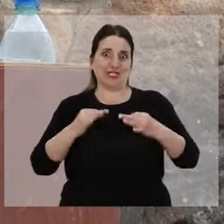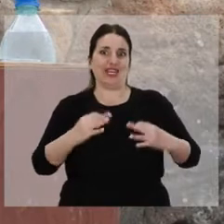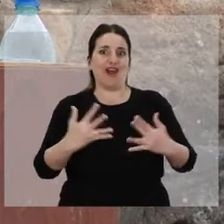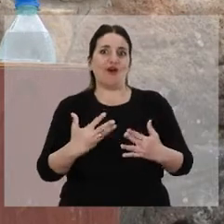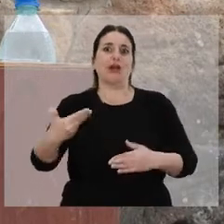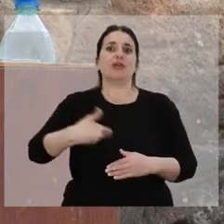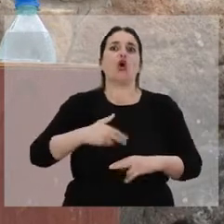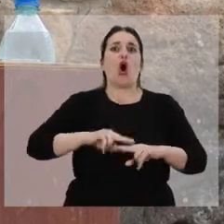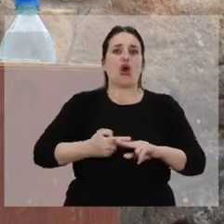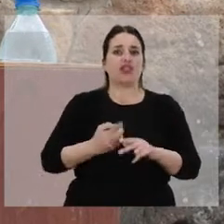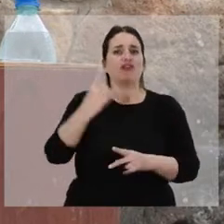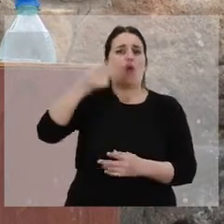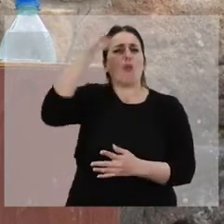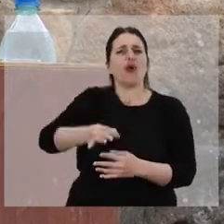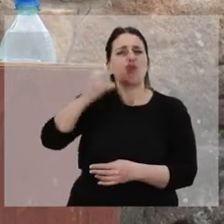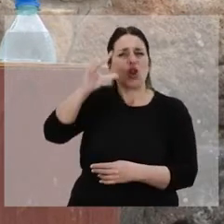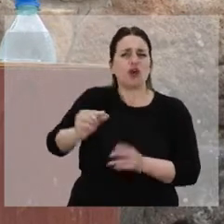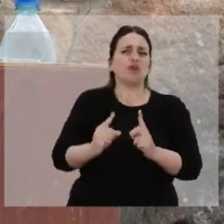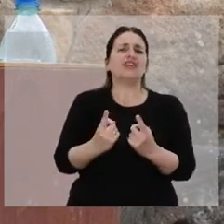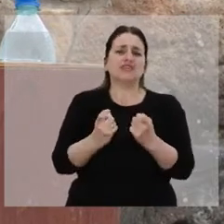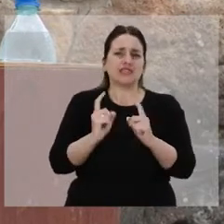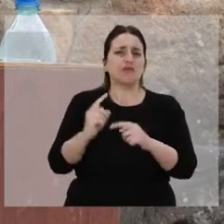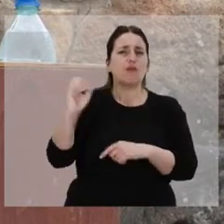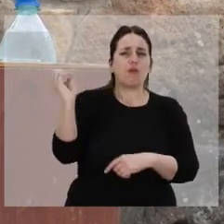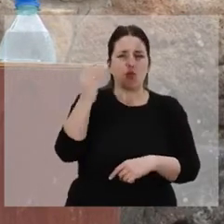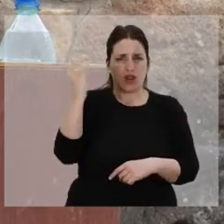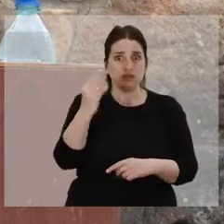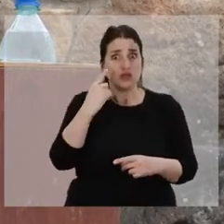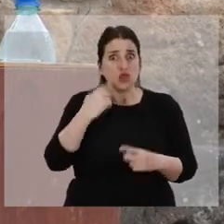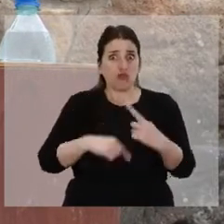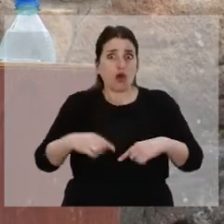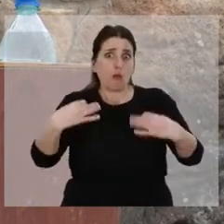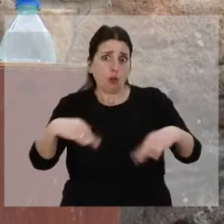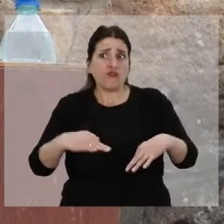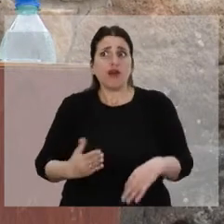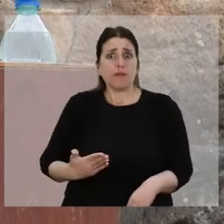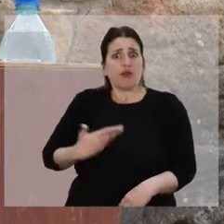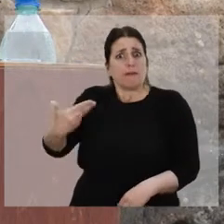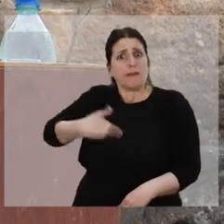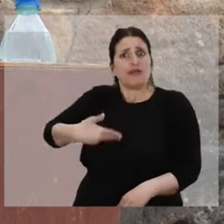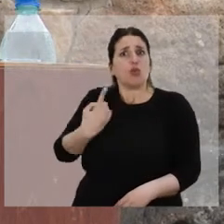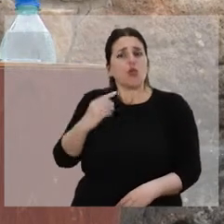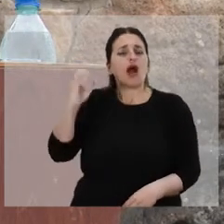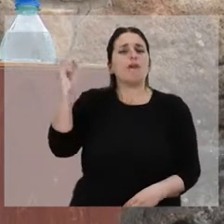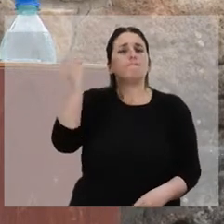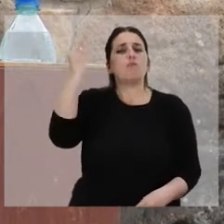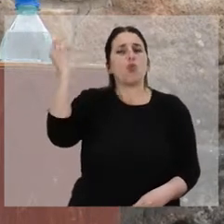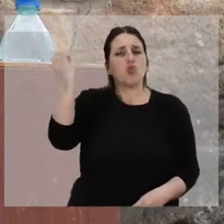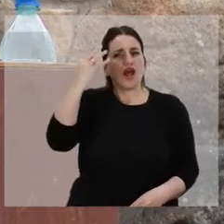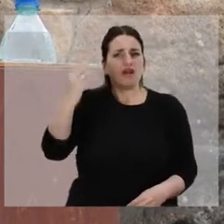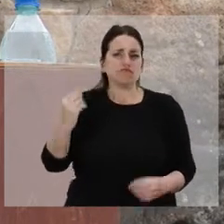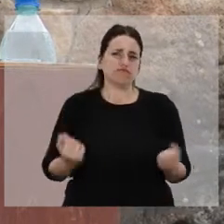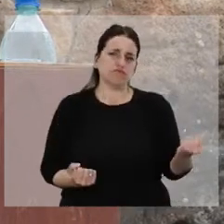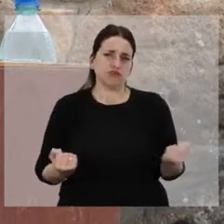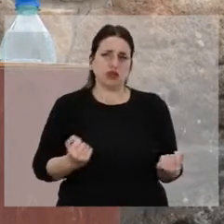una pechada al llegar al centro por otra ambulancia de un pago lejano. Y lo bien que hacen. Porque a veces una